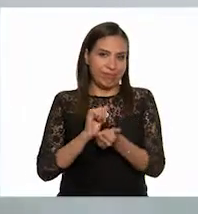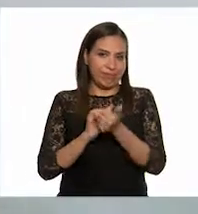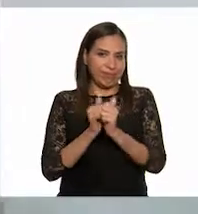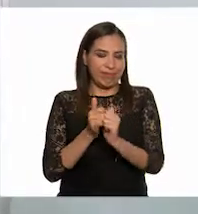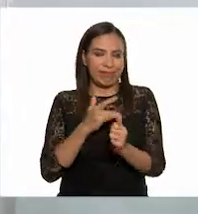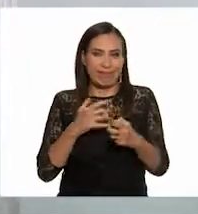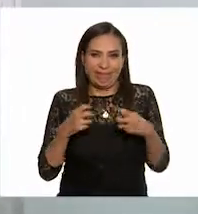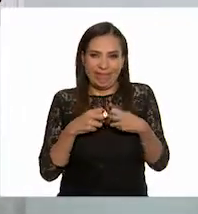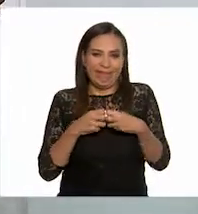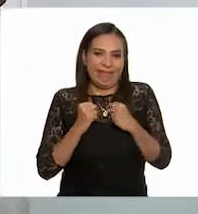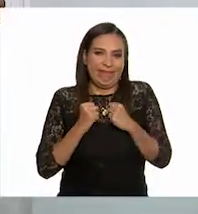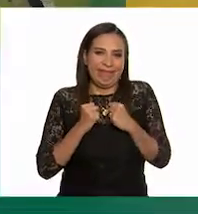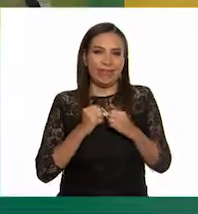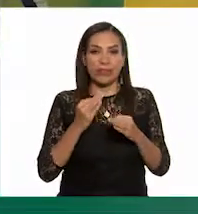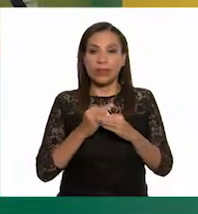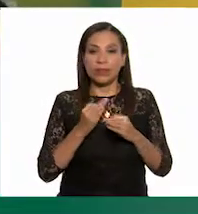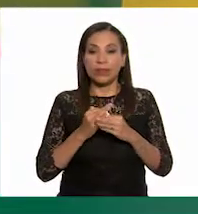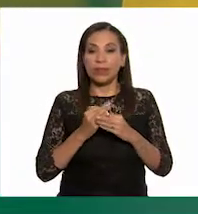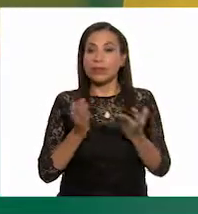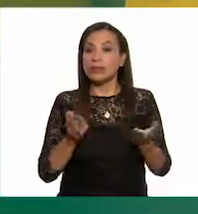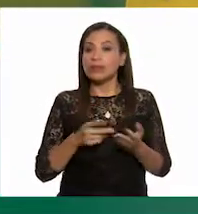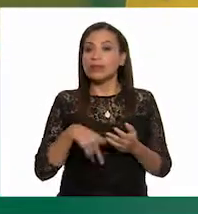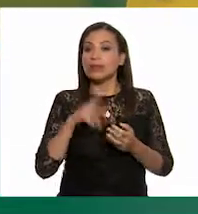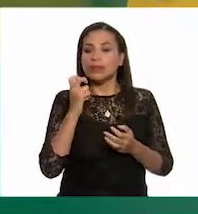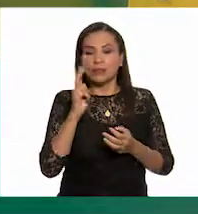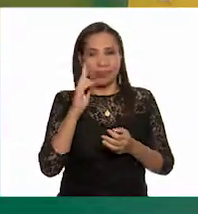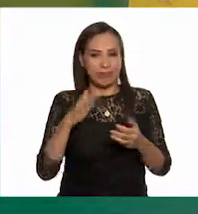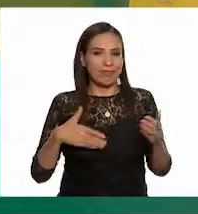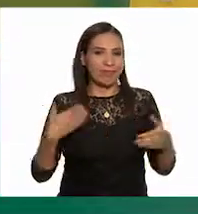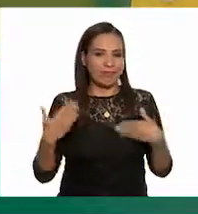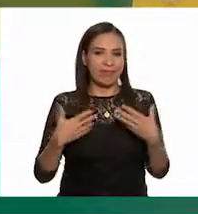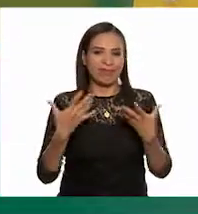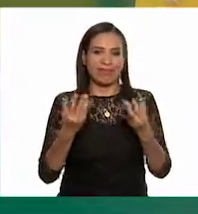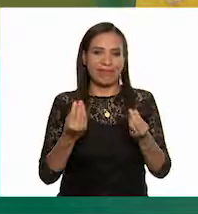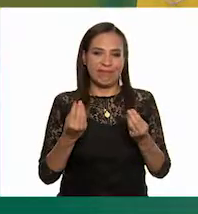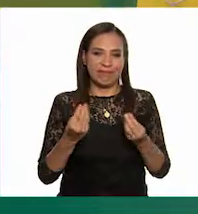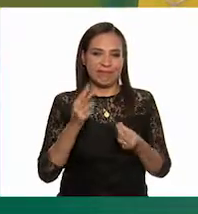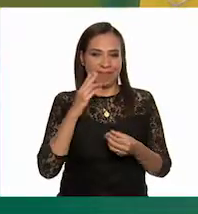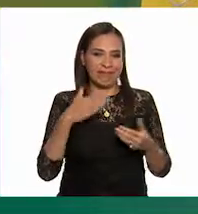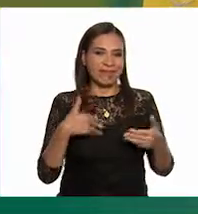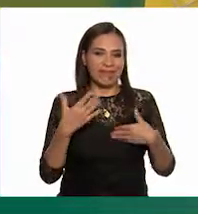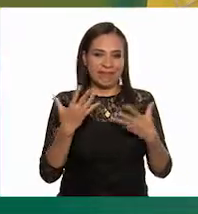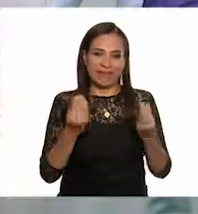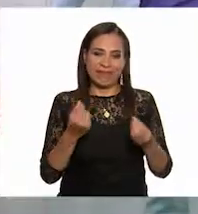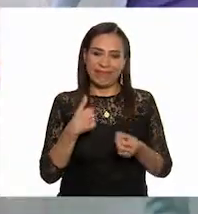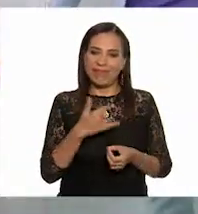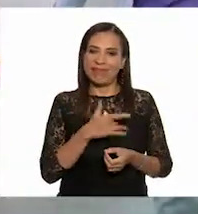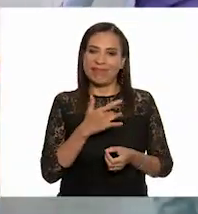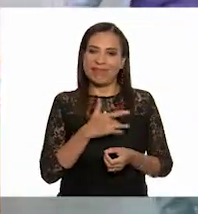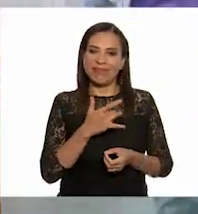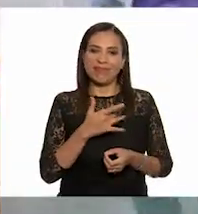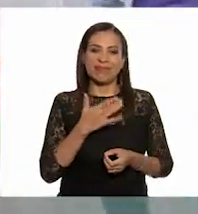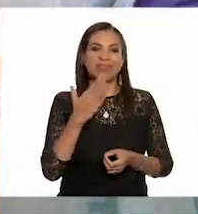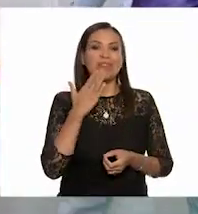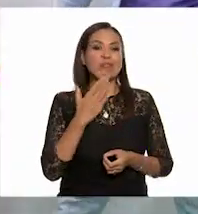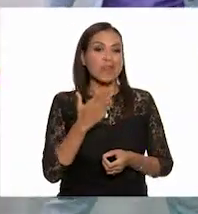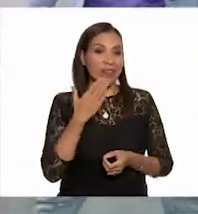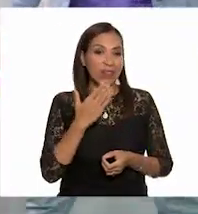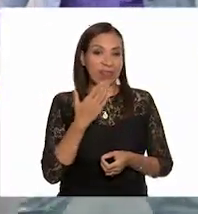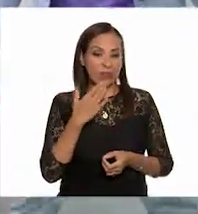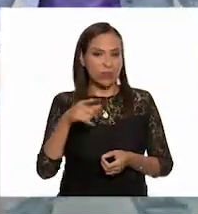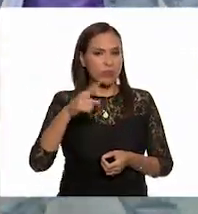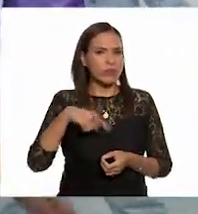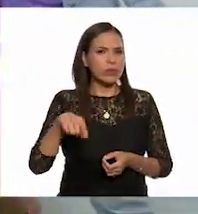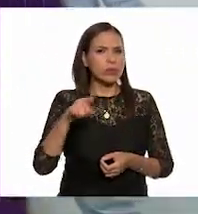Estamos tensos, tal vez, en este momento. Pero está muy divertido. ¡Está súper divertido! Yo estoy pasándola muy bien.